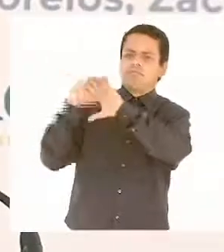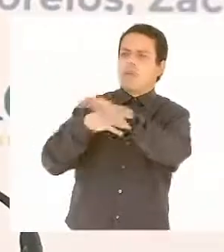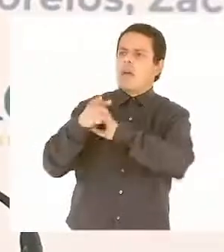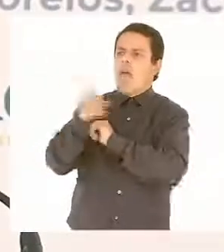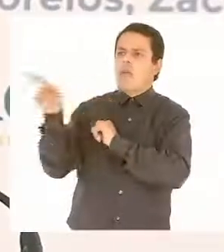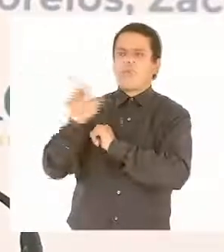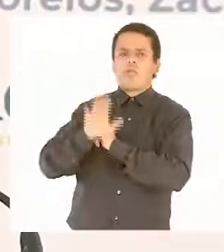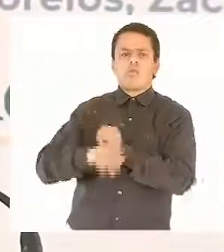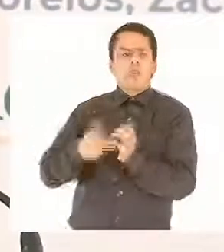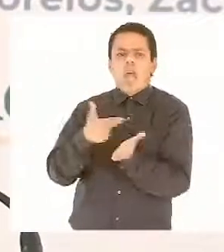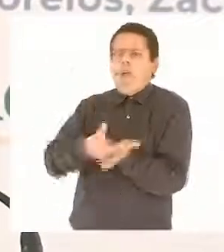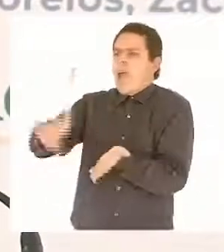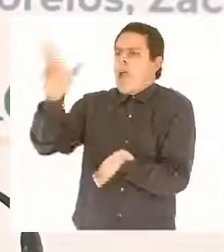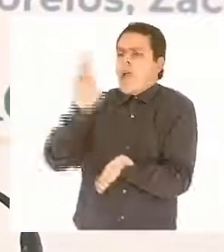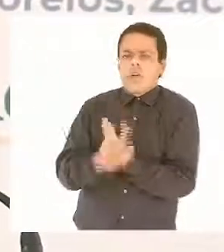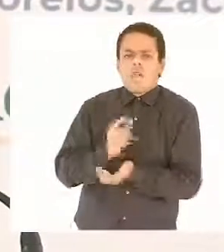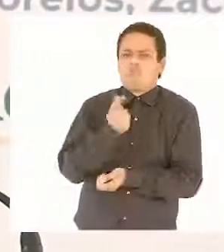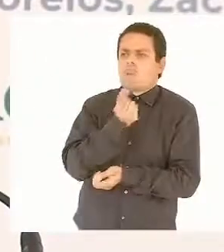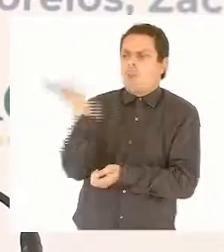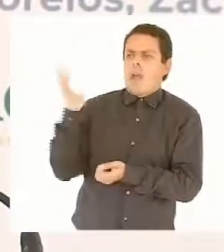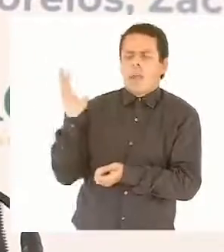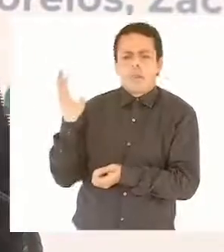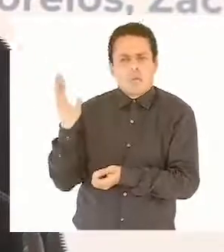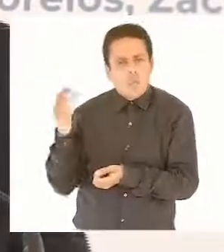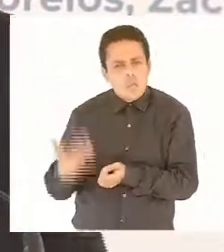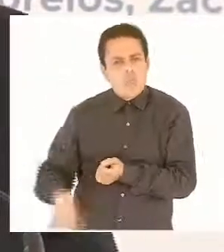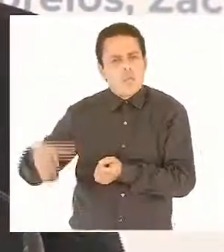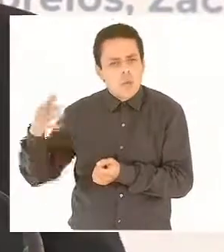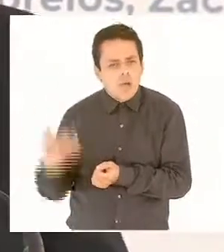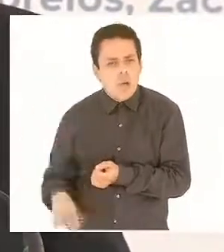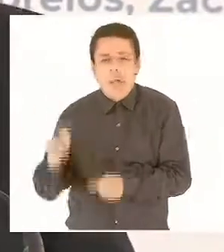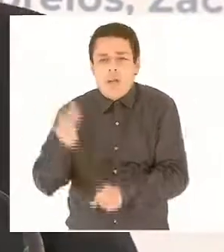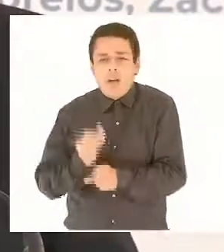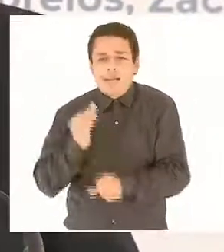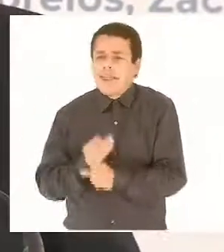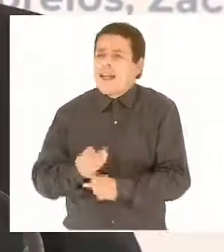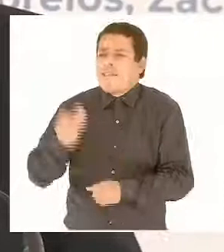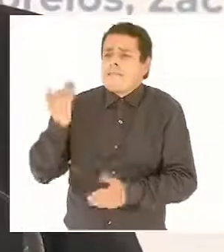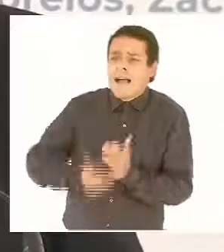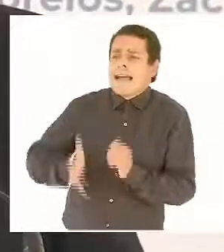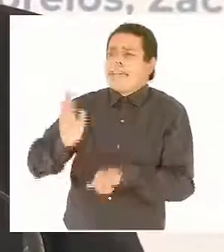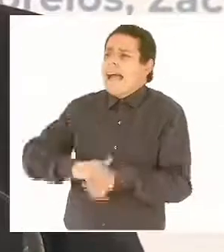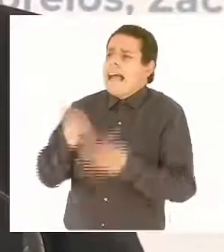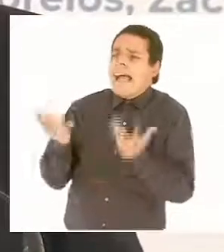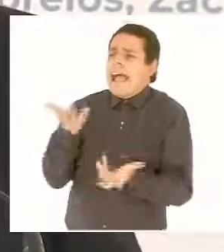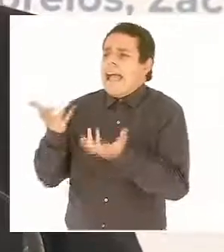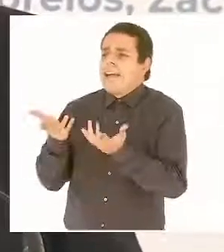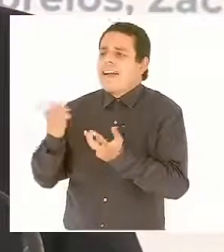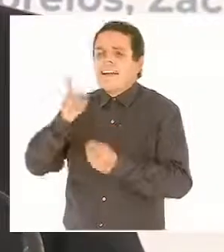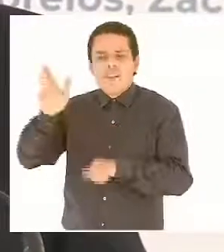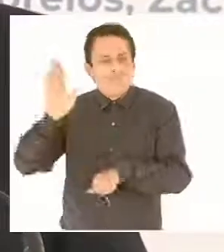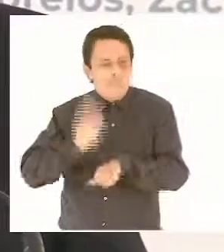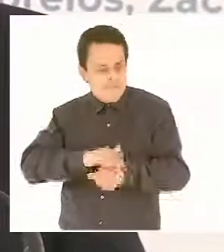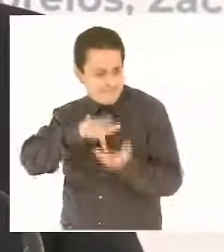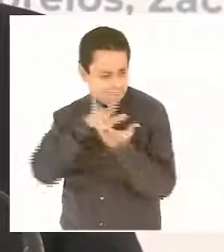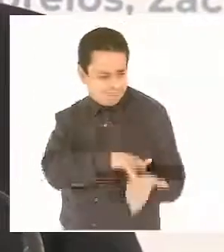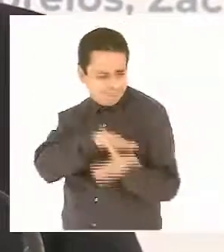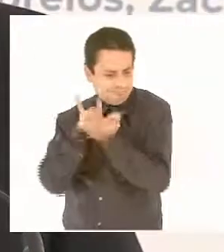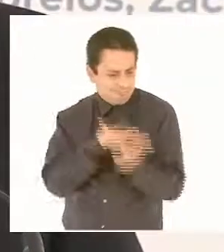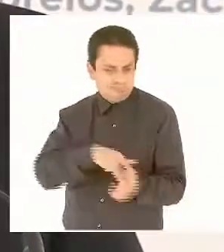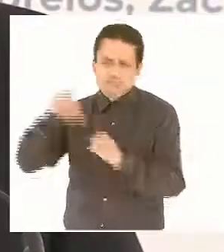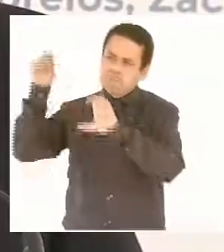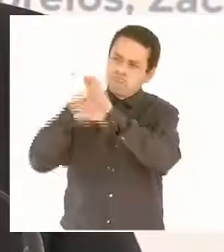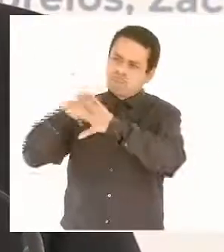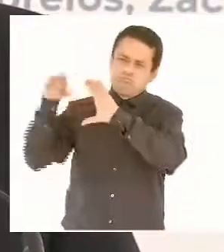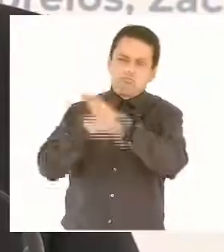héroes los migrantes. Ahora que más los necesitábamos, más están apoyando.